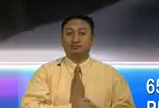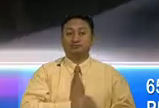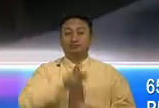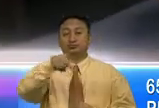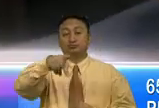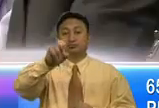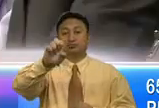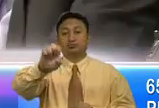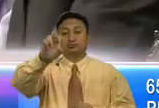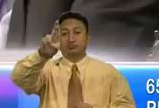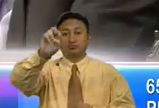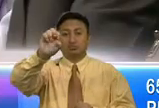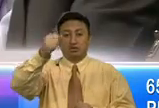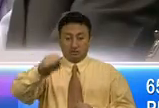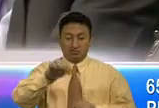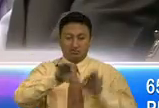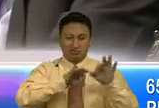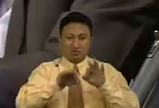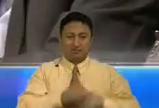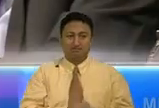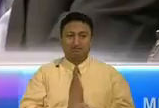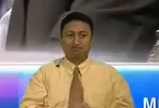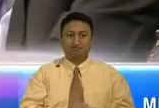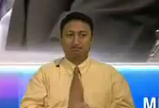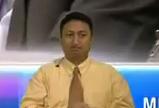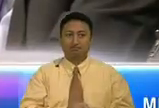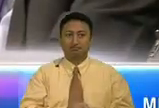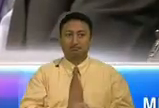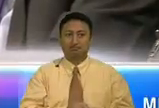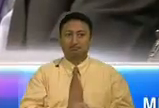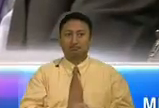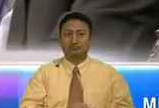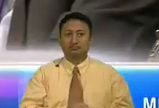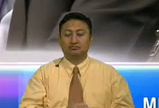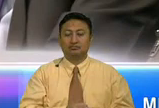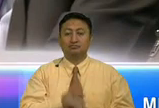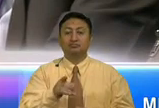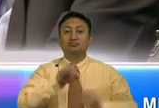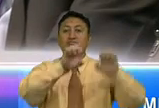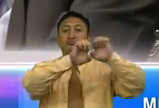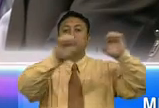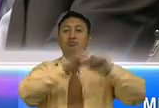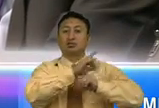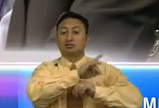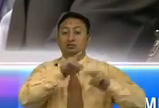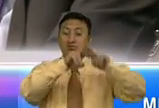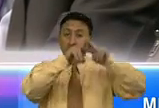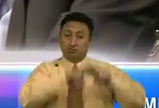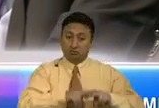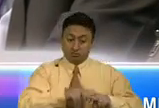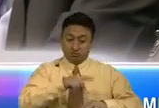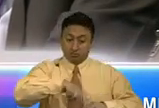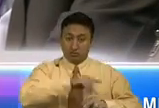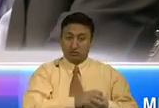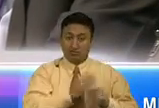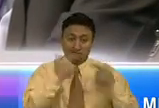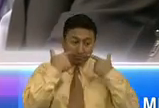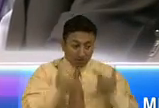Carlos Pérez. Una falta de trabajo por parte de las empresas fiscalizadoras que no